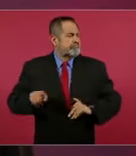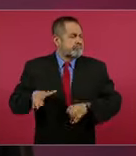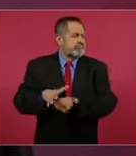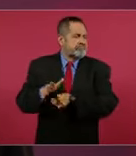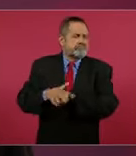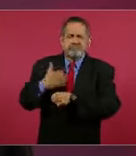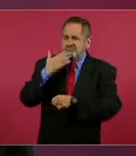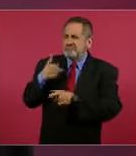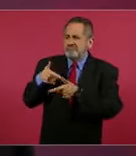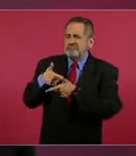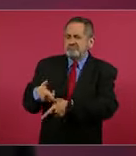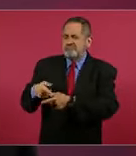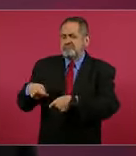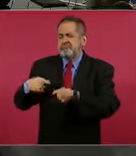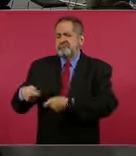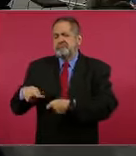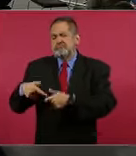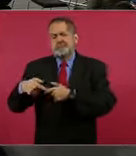porque